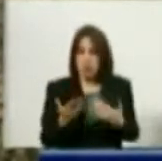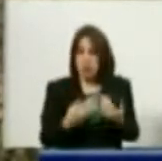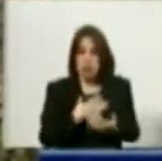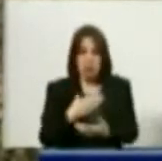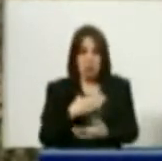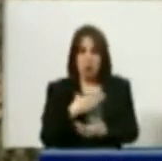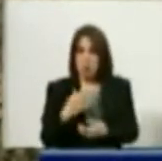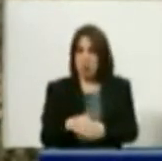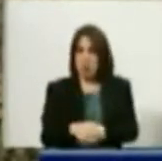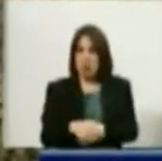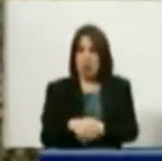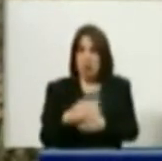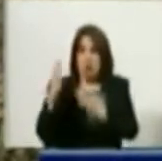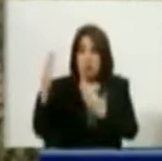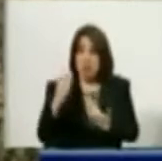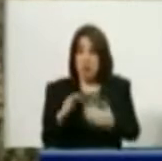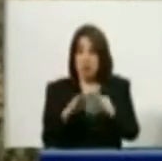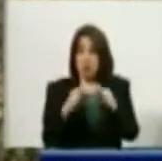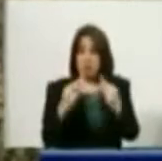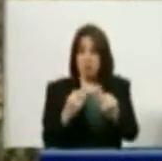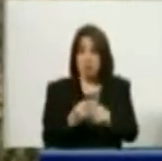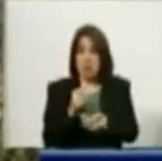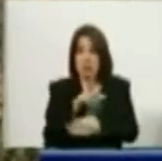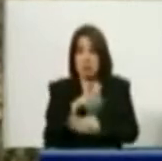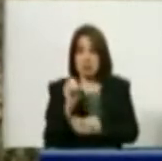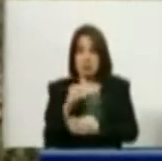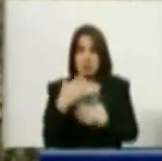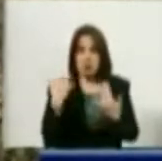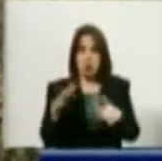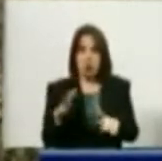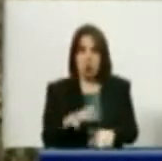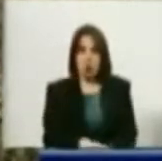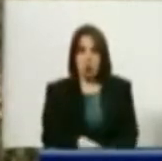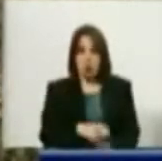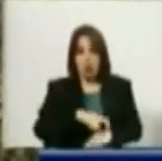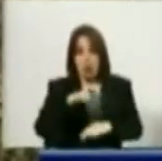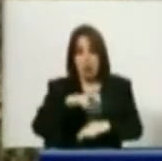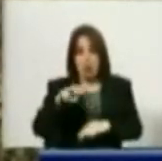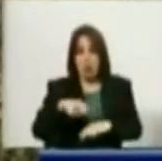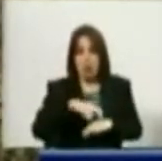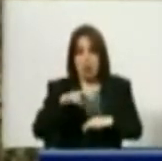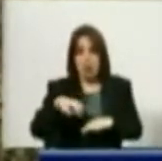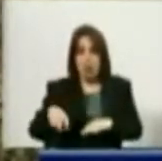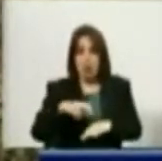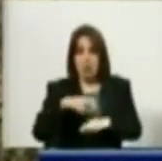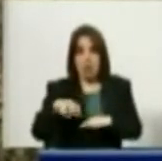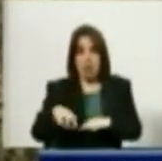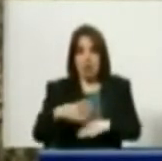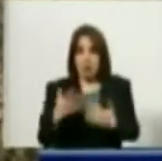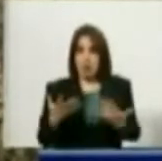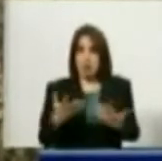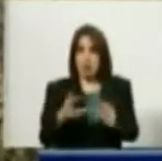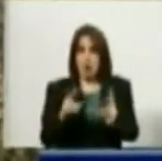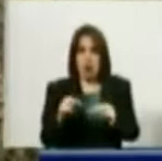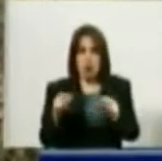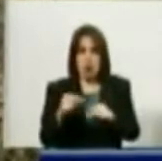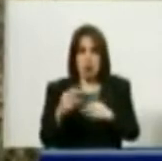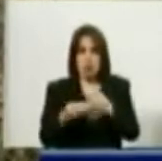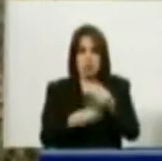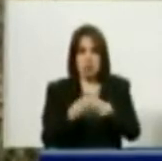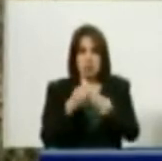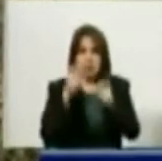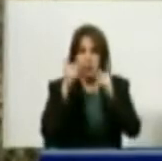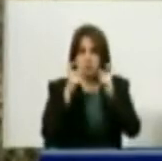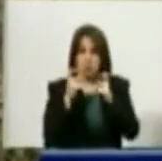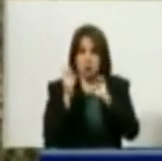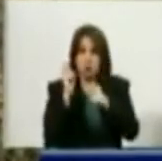trescientos familiares a bajar todo lo que estaban ahí y lo bajamos nosotros nosotros Nunca casi nunca aparecemos en esa foto pero ahí